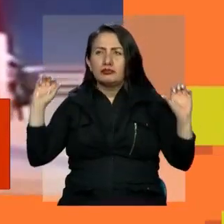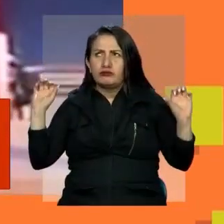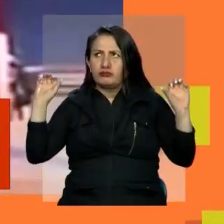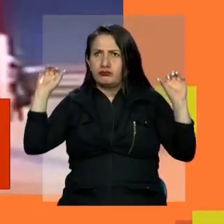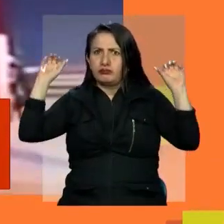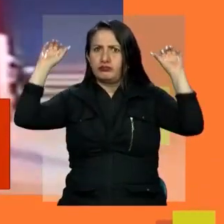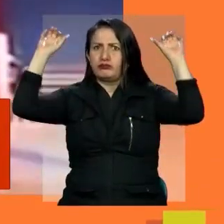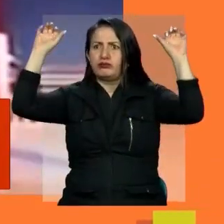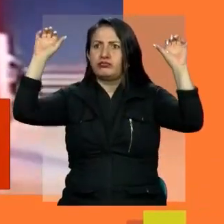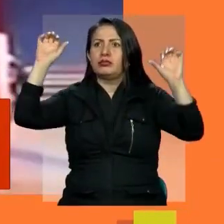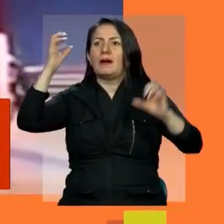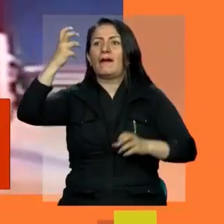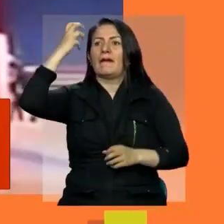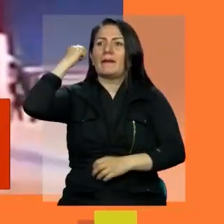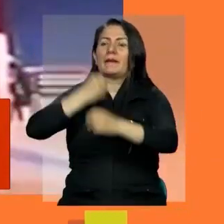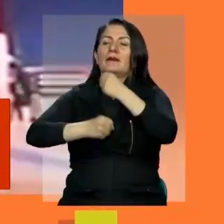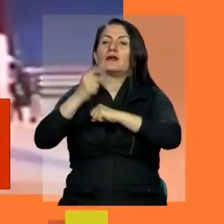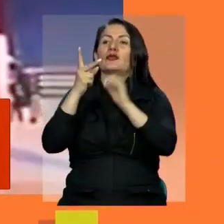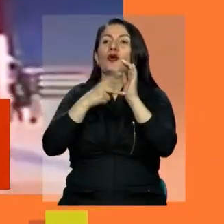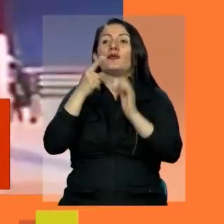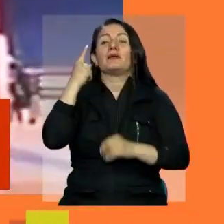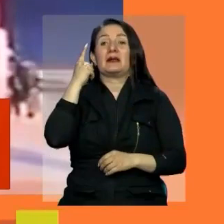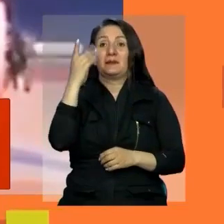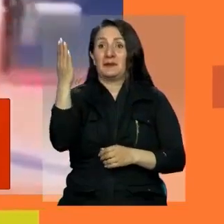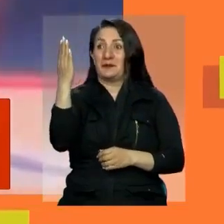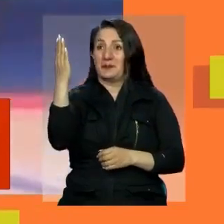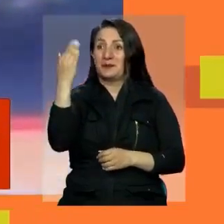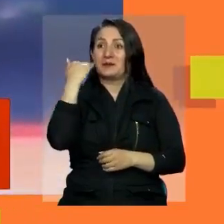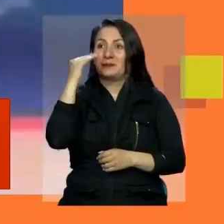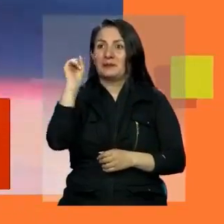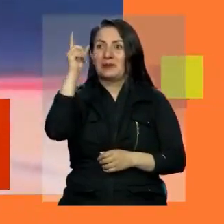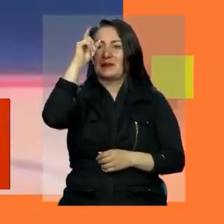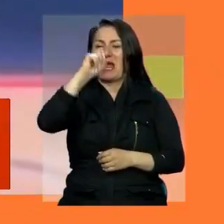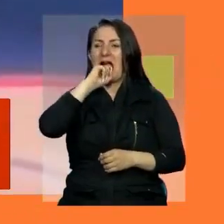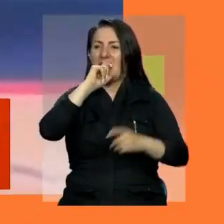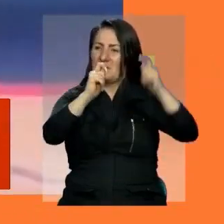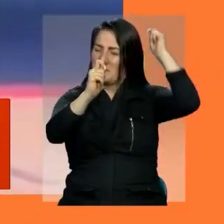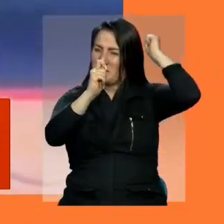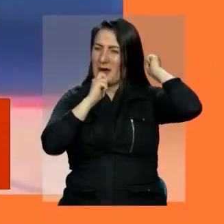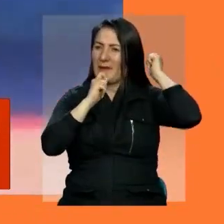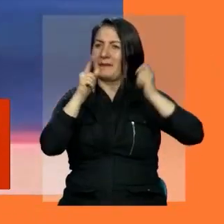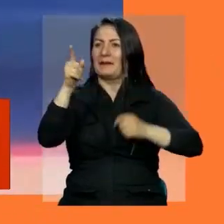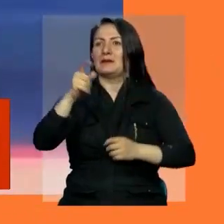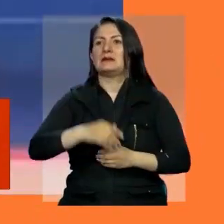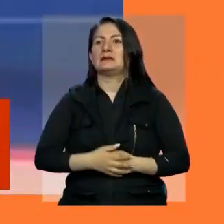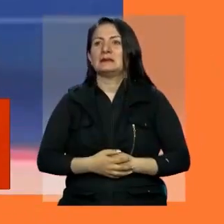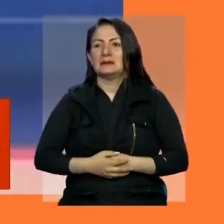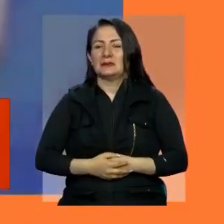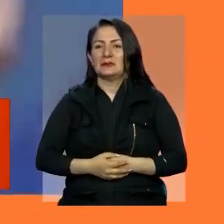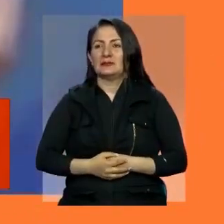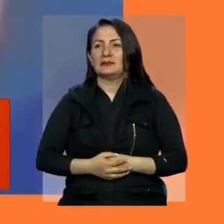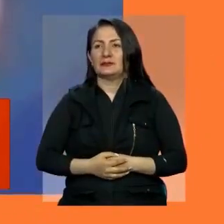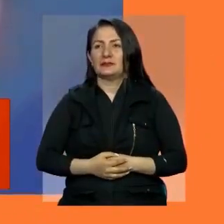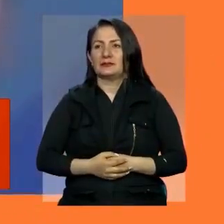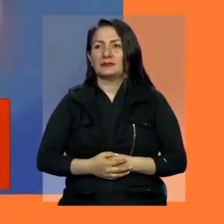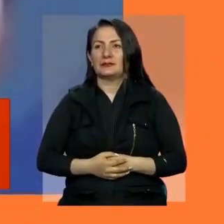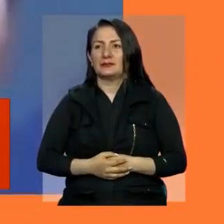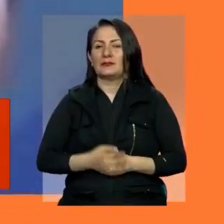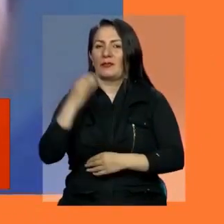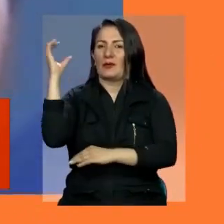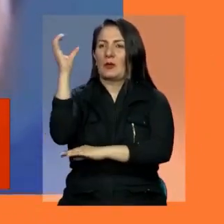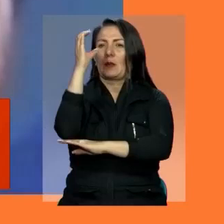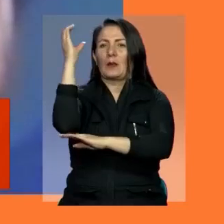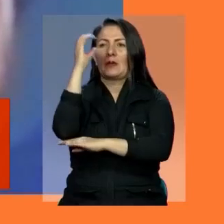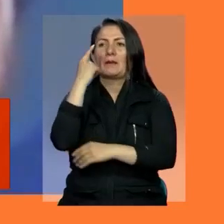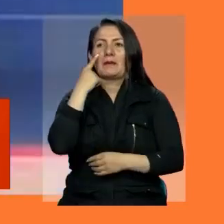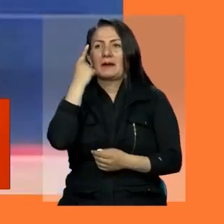de Sydney en el 2000, cuando María Isabel Urrutia trajo la primera medalla dorada, no solo para esta disciplina, sino para Colombia.